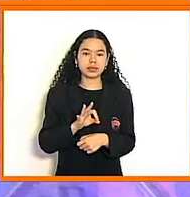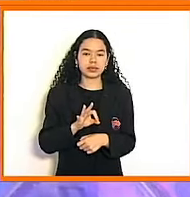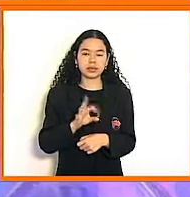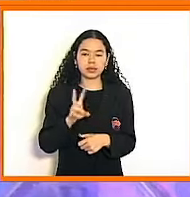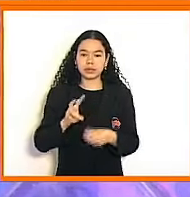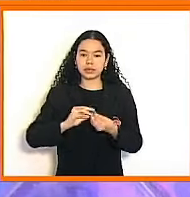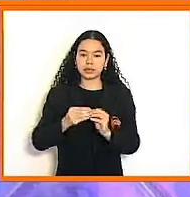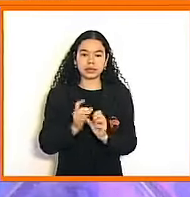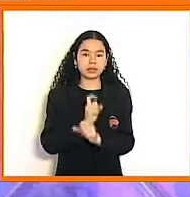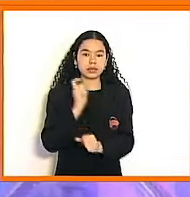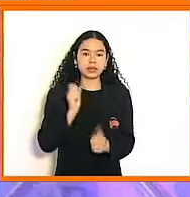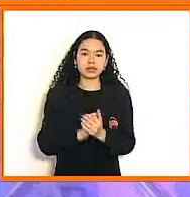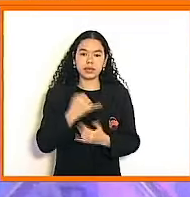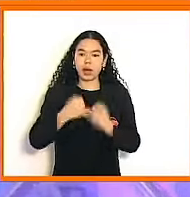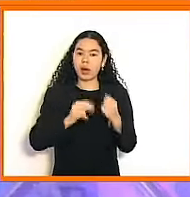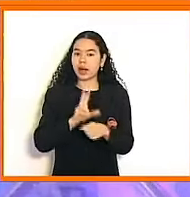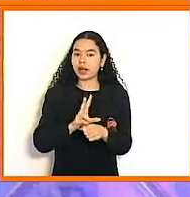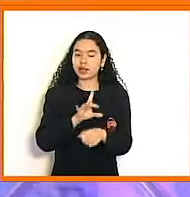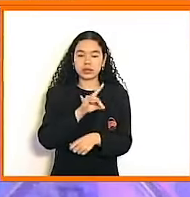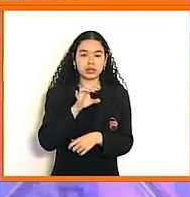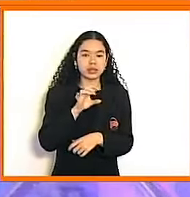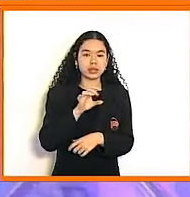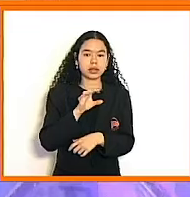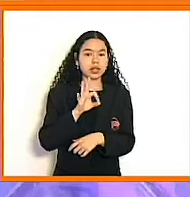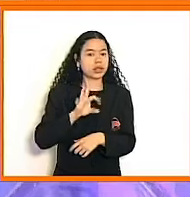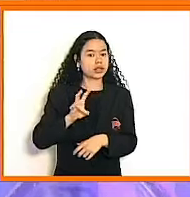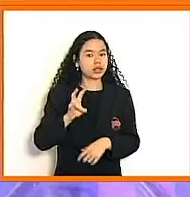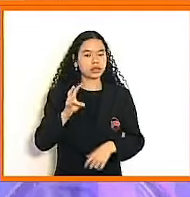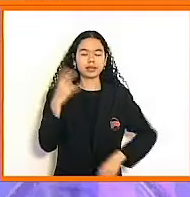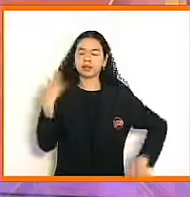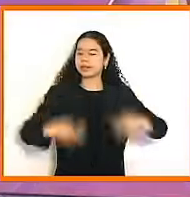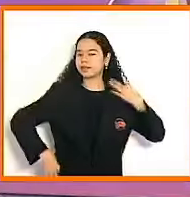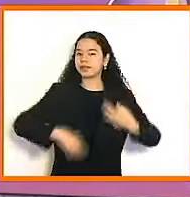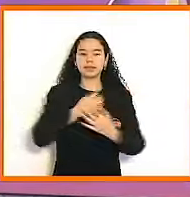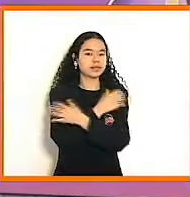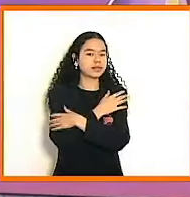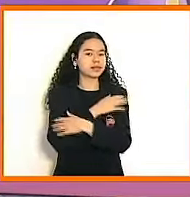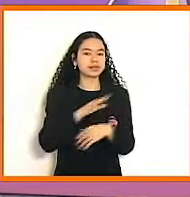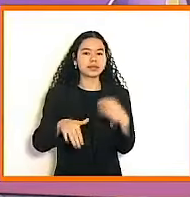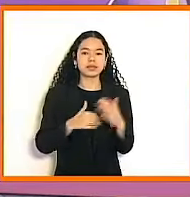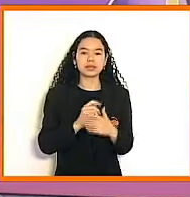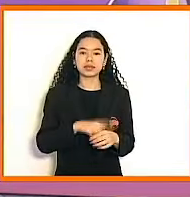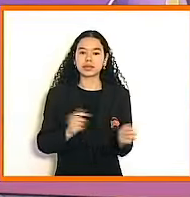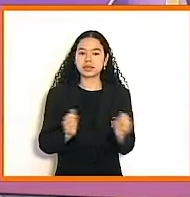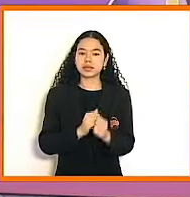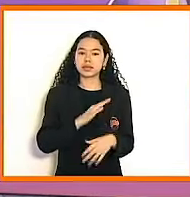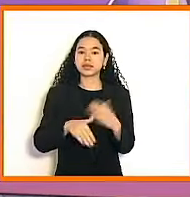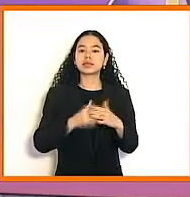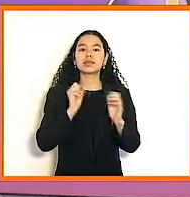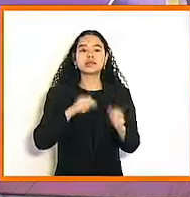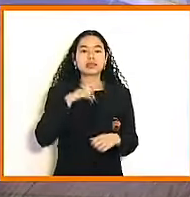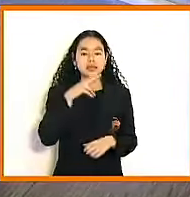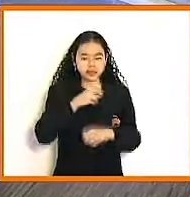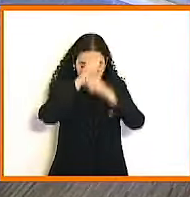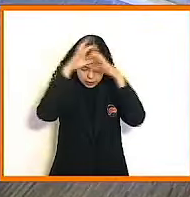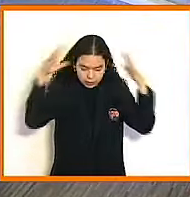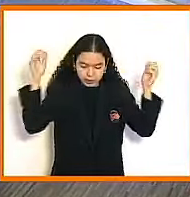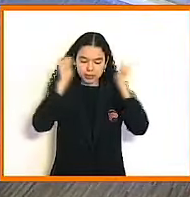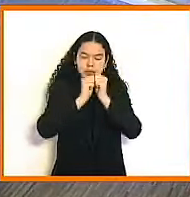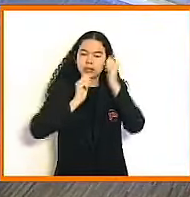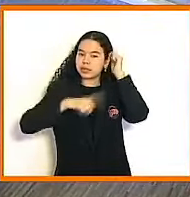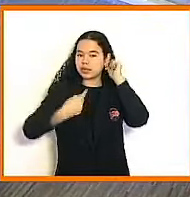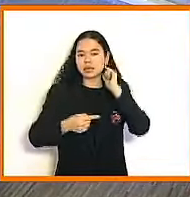7. Número ganador en Juga 3 es el 897. Felicidades, ahora sí. Es momento de que tu sueño se haga una